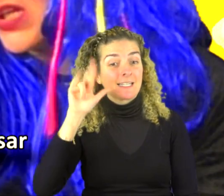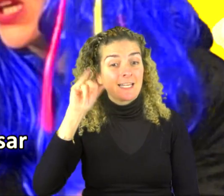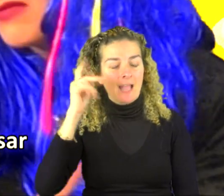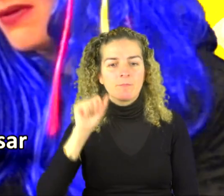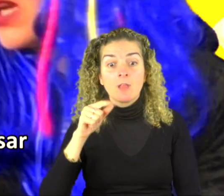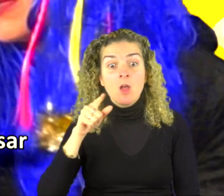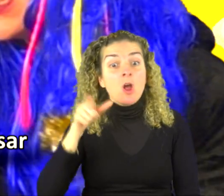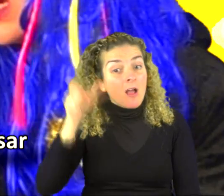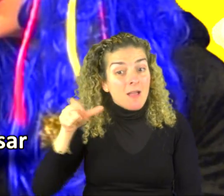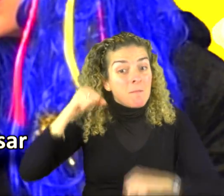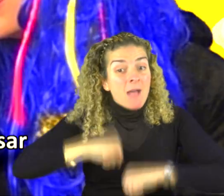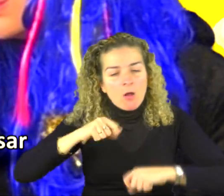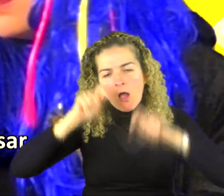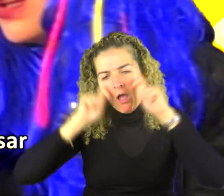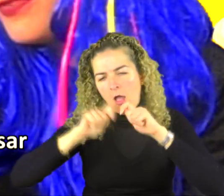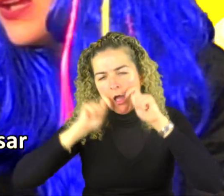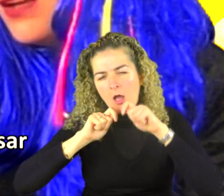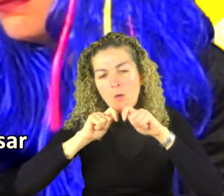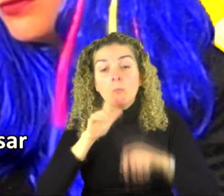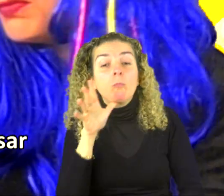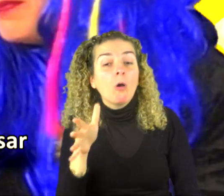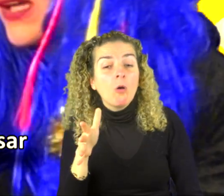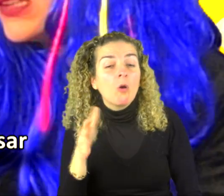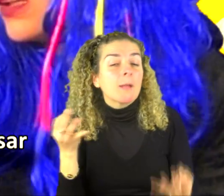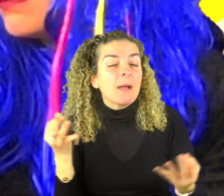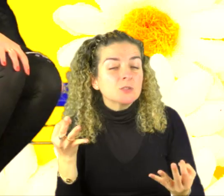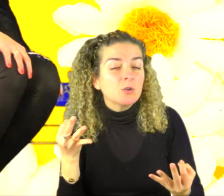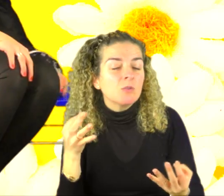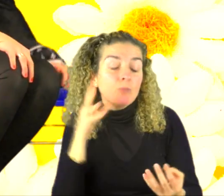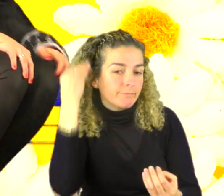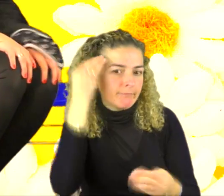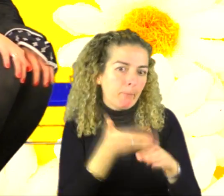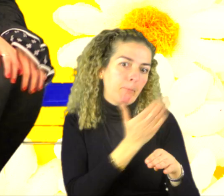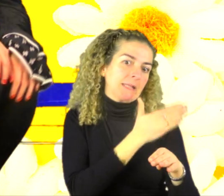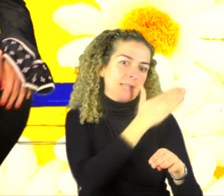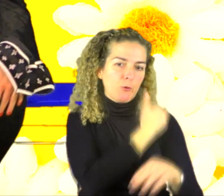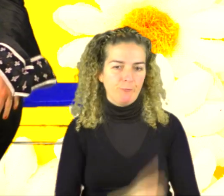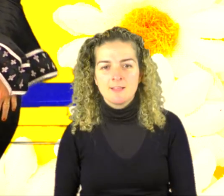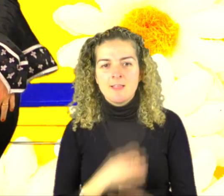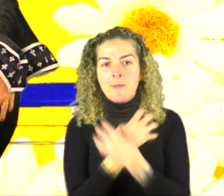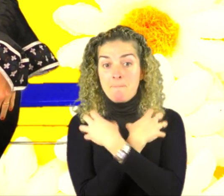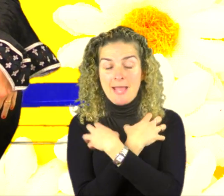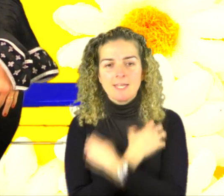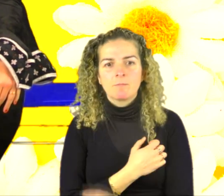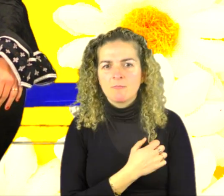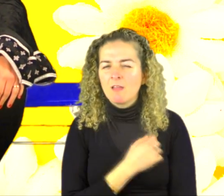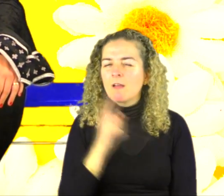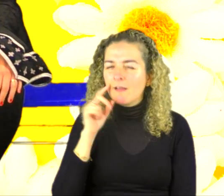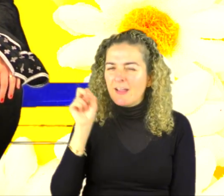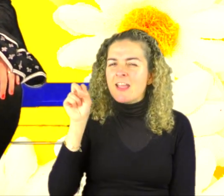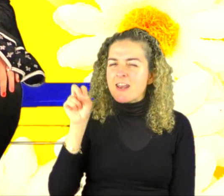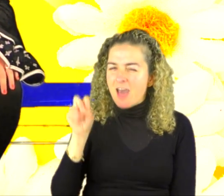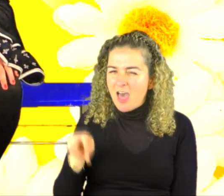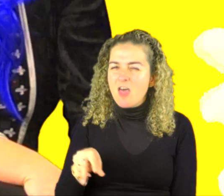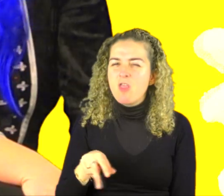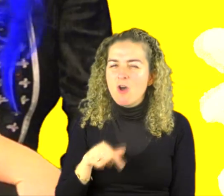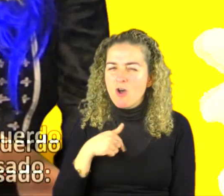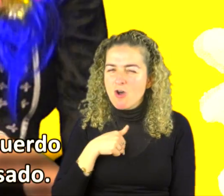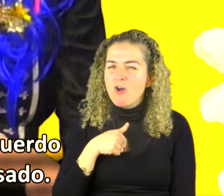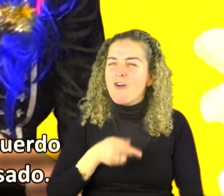por las cosas que me van a pasar y al final no me pasan. No, no, papá chulo.